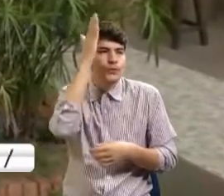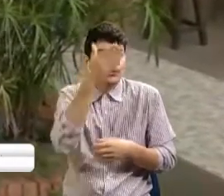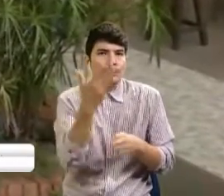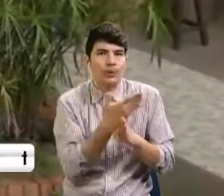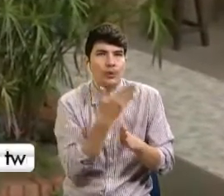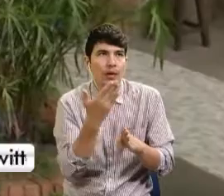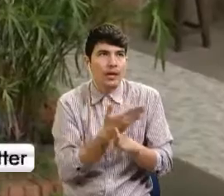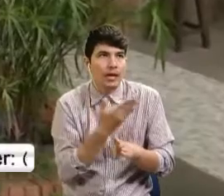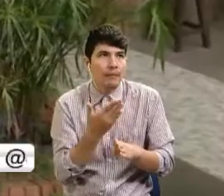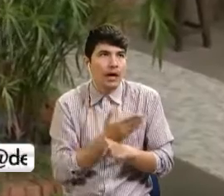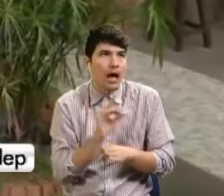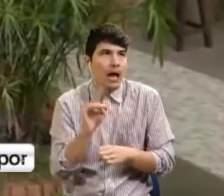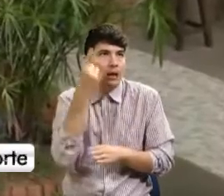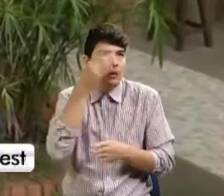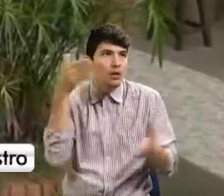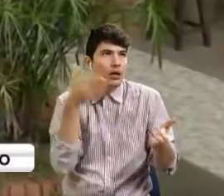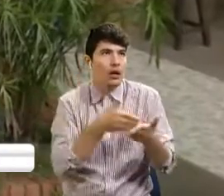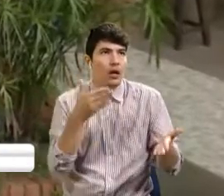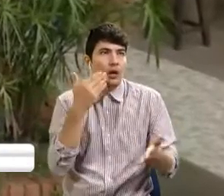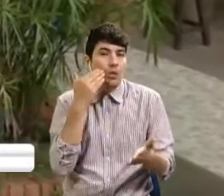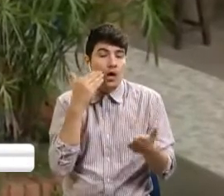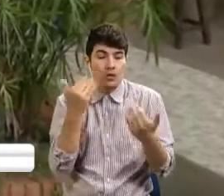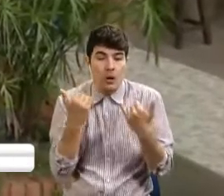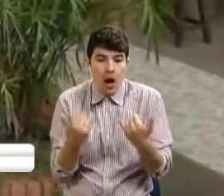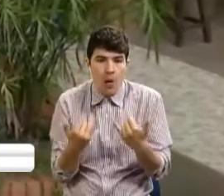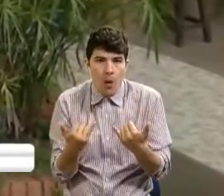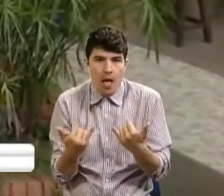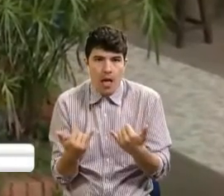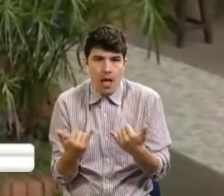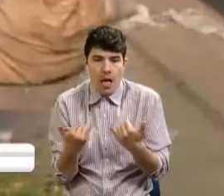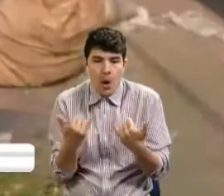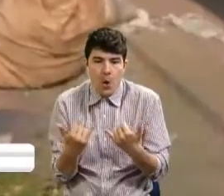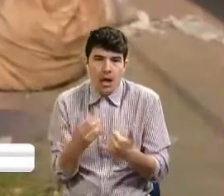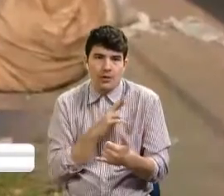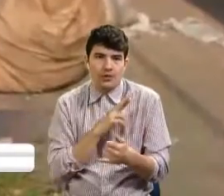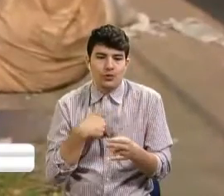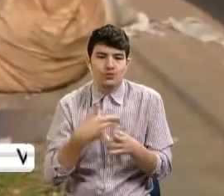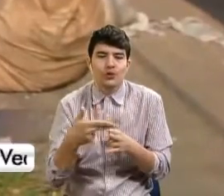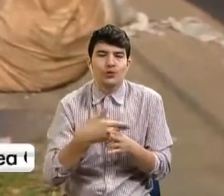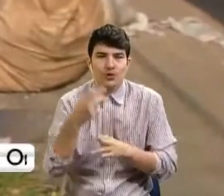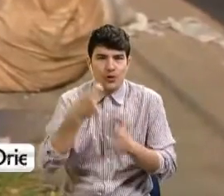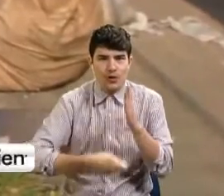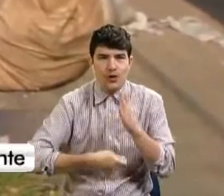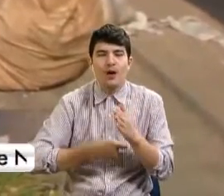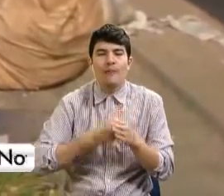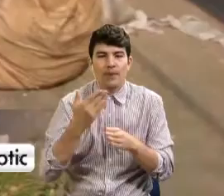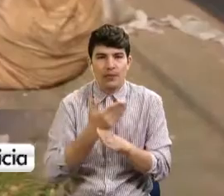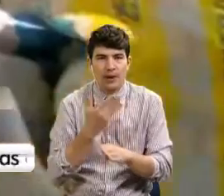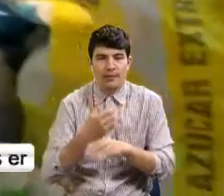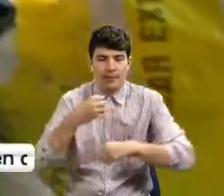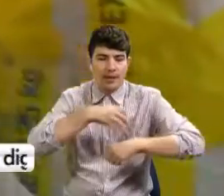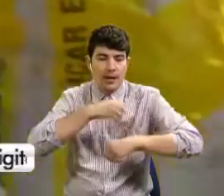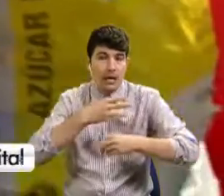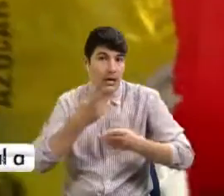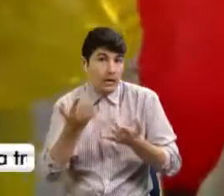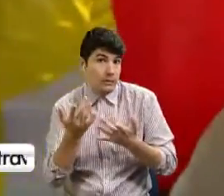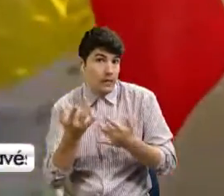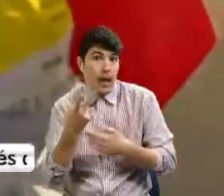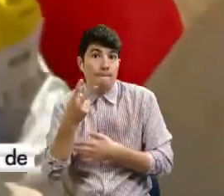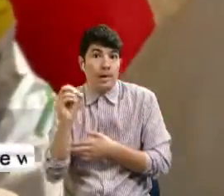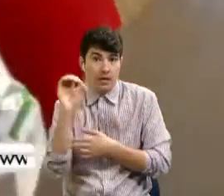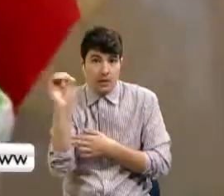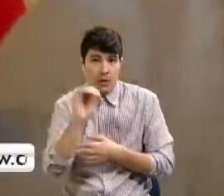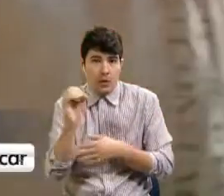de una futura demanda cuando estamos a punto de corregir se espera que el 20 de octubre se abra la